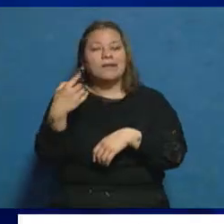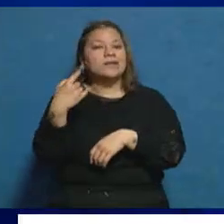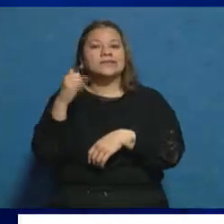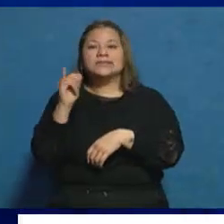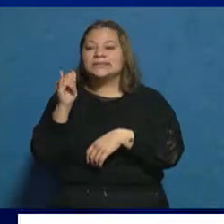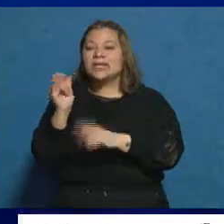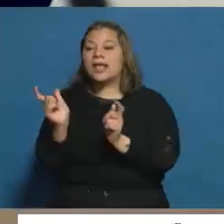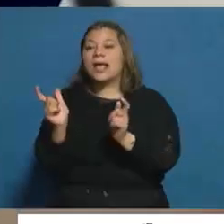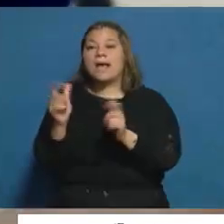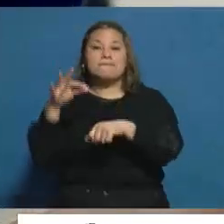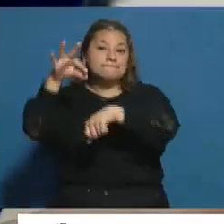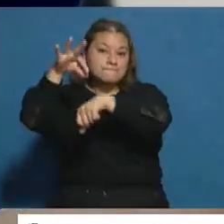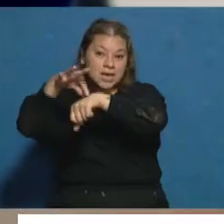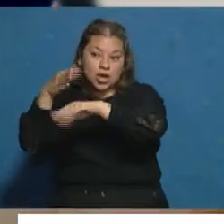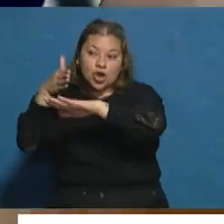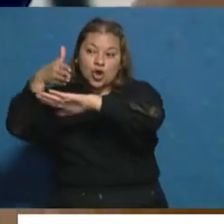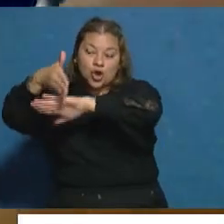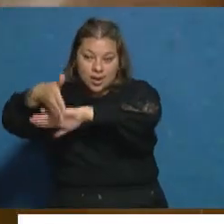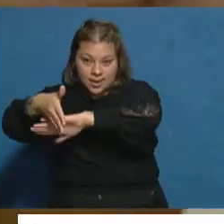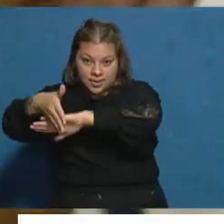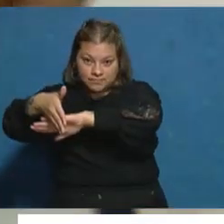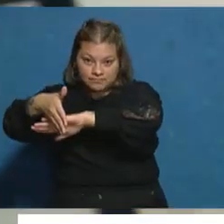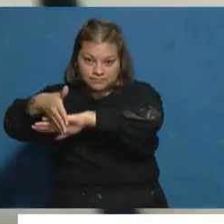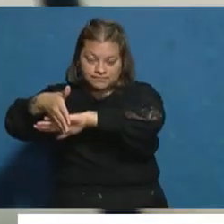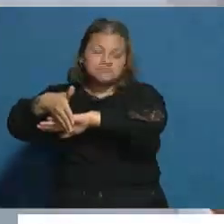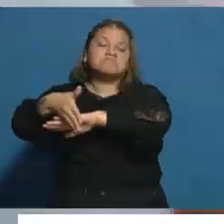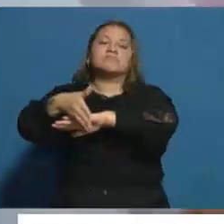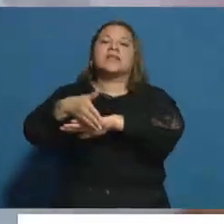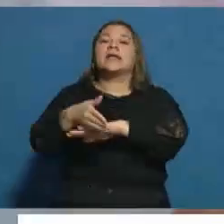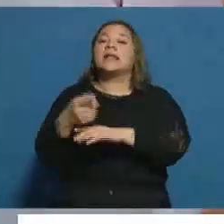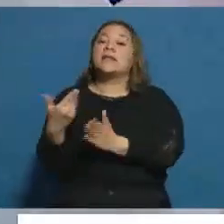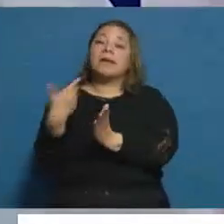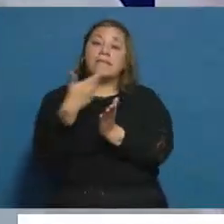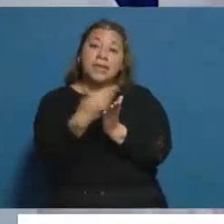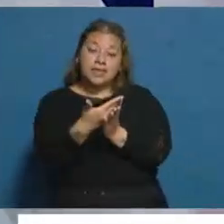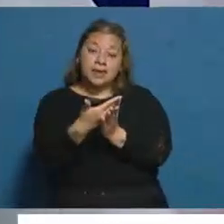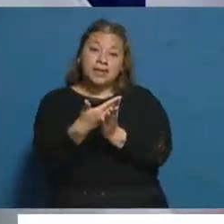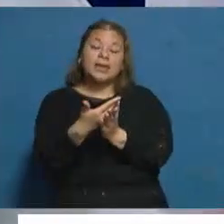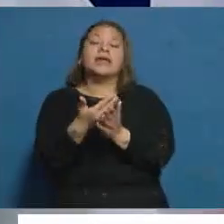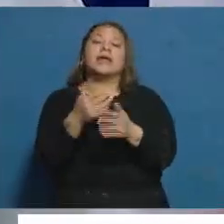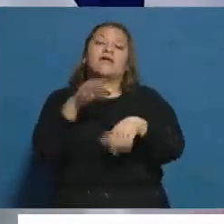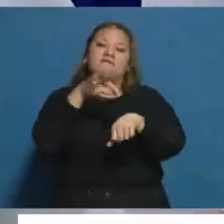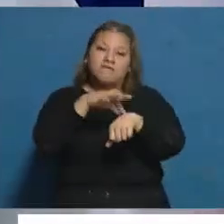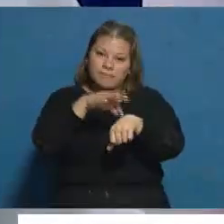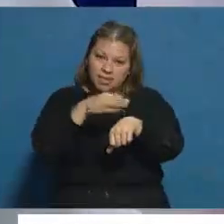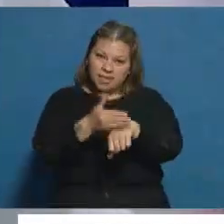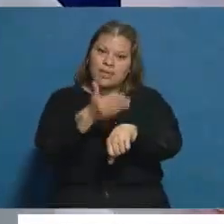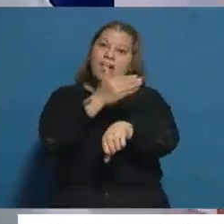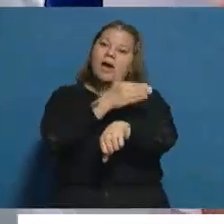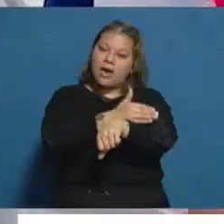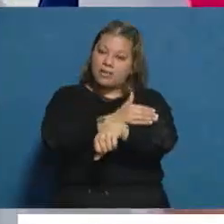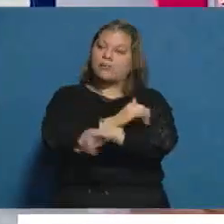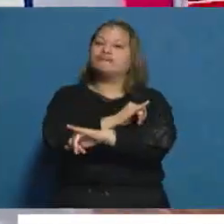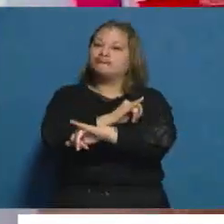médicas jurisdiccionales, que requerirá que el evento adverso haya sido previamente notificado a través del Sistema Integrado